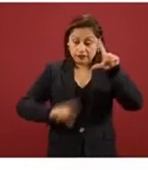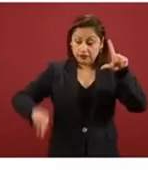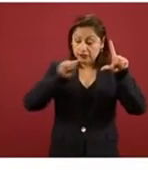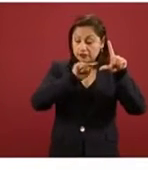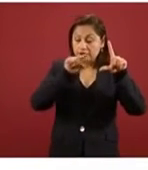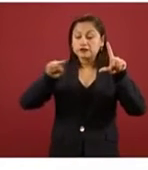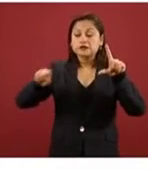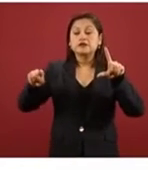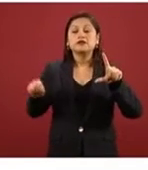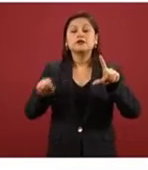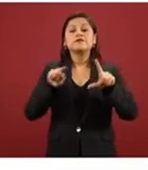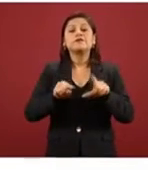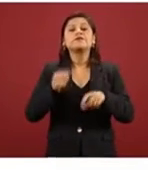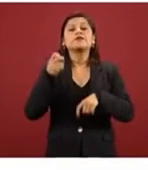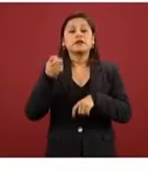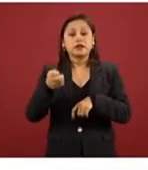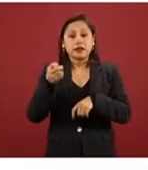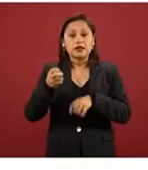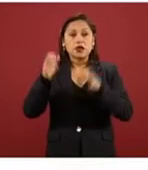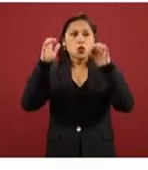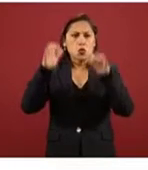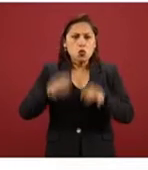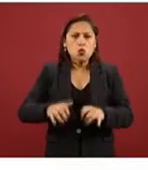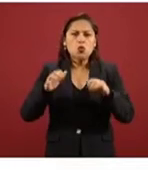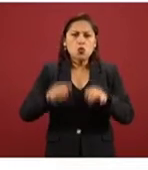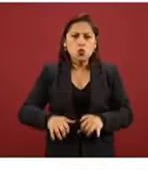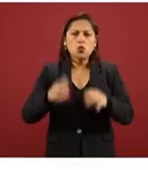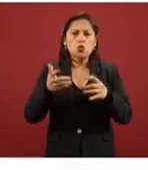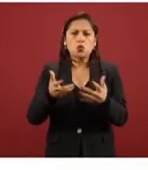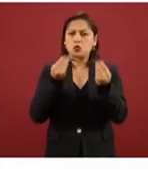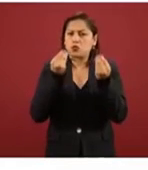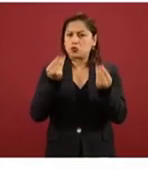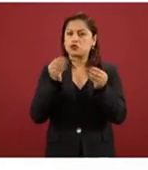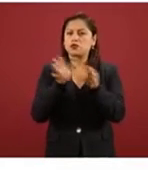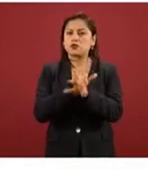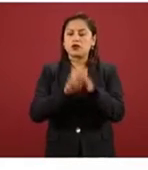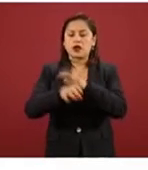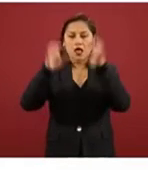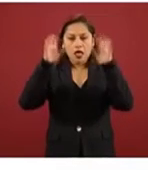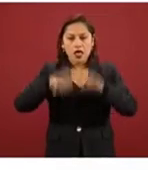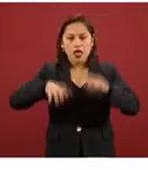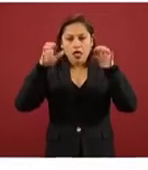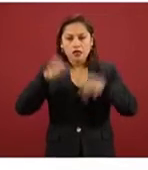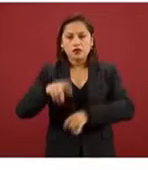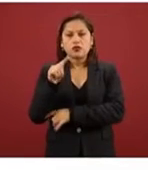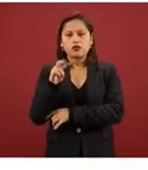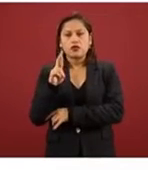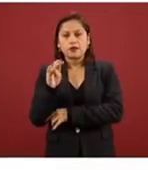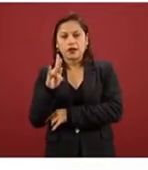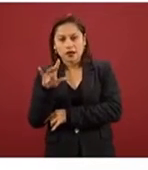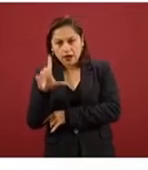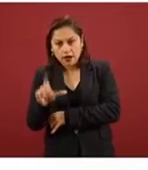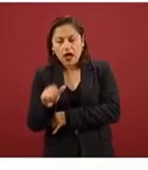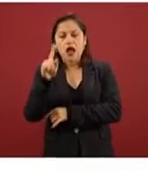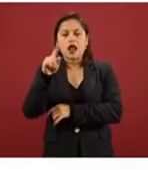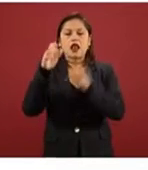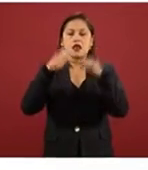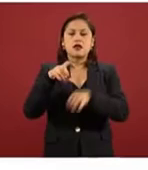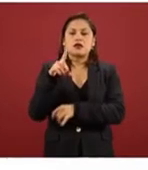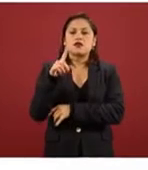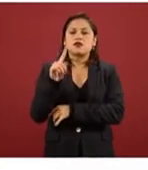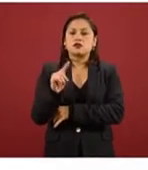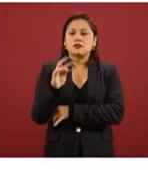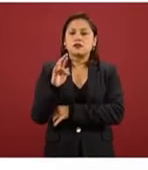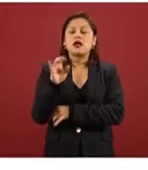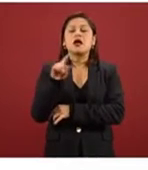reciben en mayor medida este tipo de riesgos, como tormentas tropicales, depresiones tropicales y huracanes.